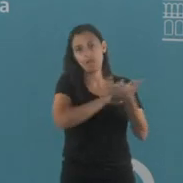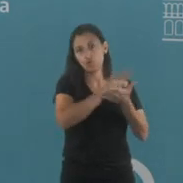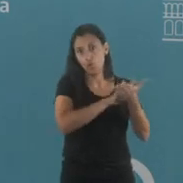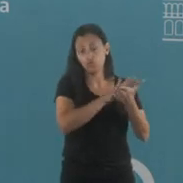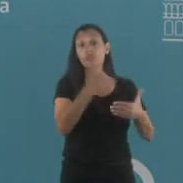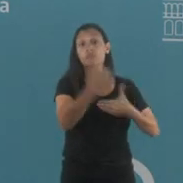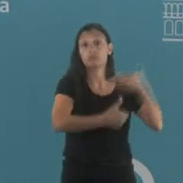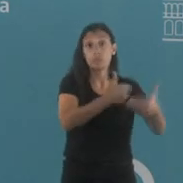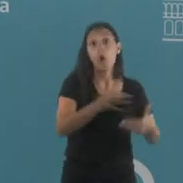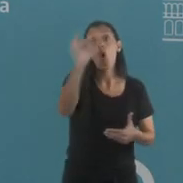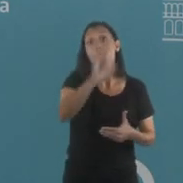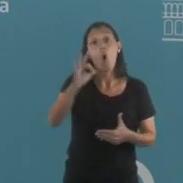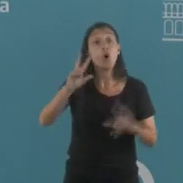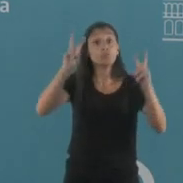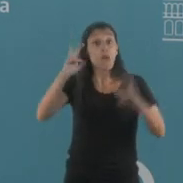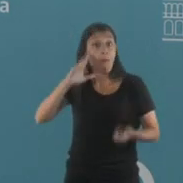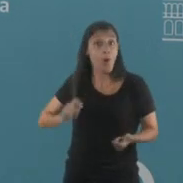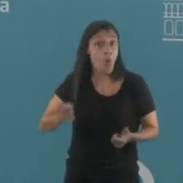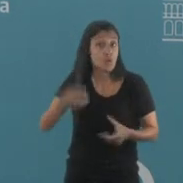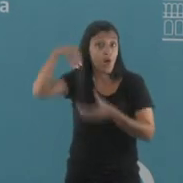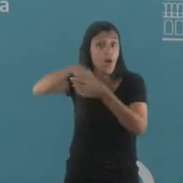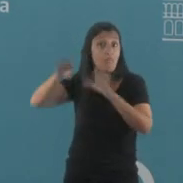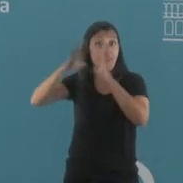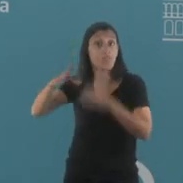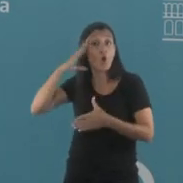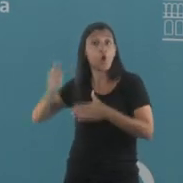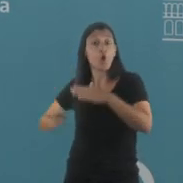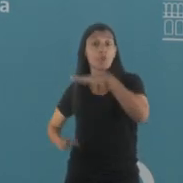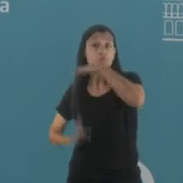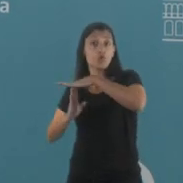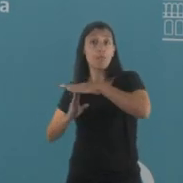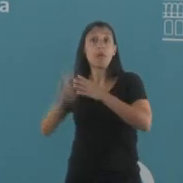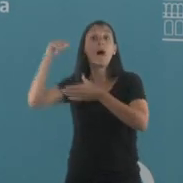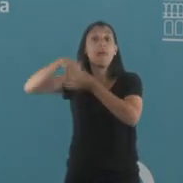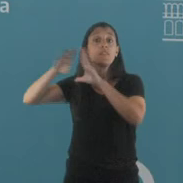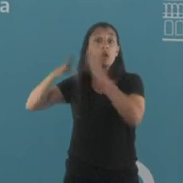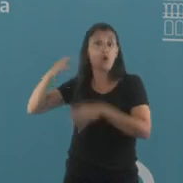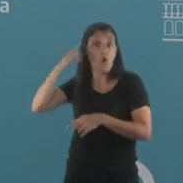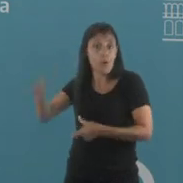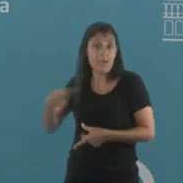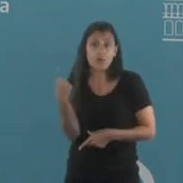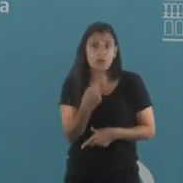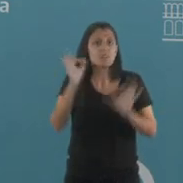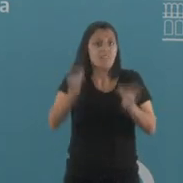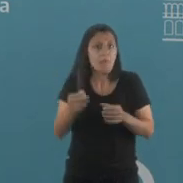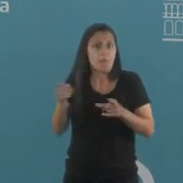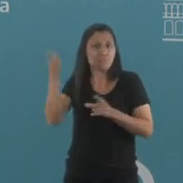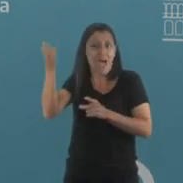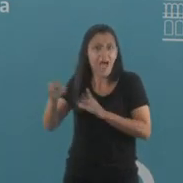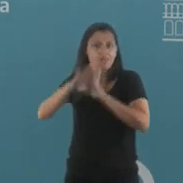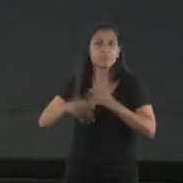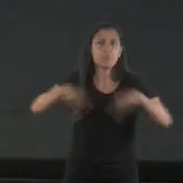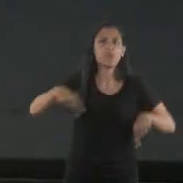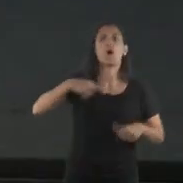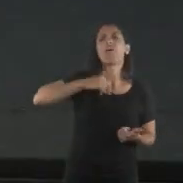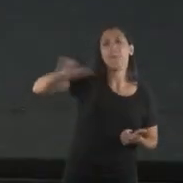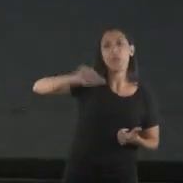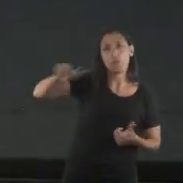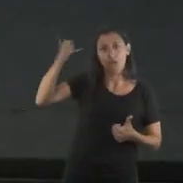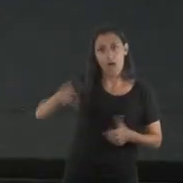avance el juicio político en la corte, a la Corte, en el Congreso de la Nación, donde todos estos hechos están denunciados. Gracias,